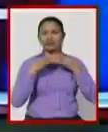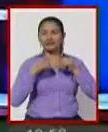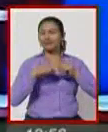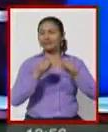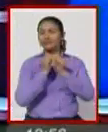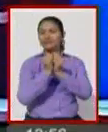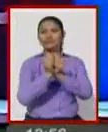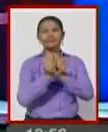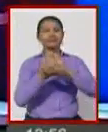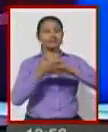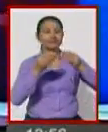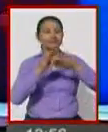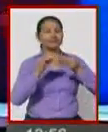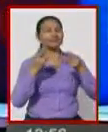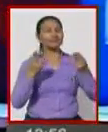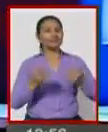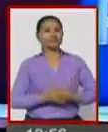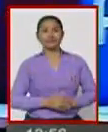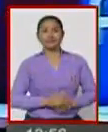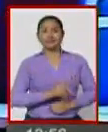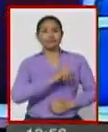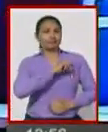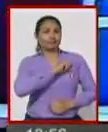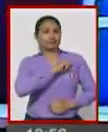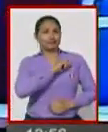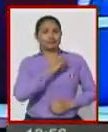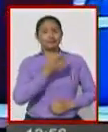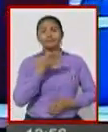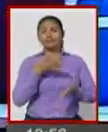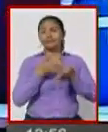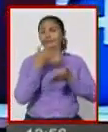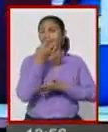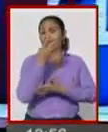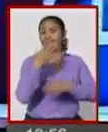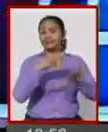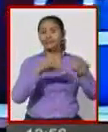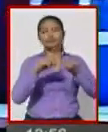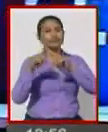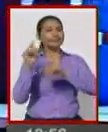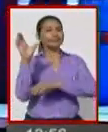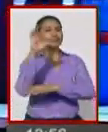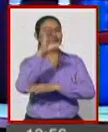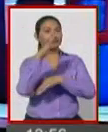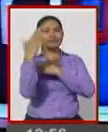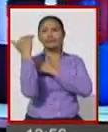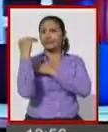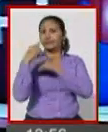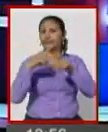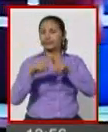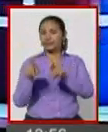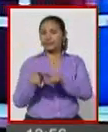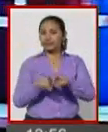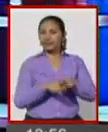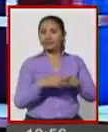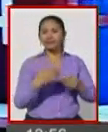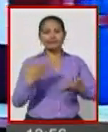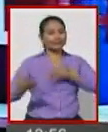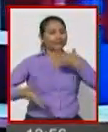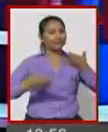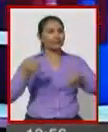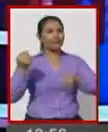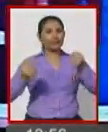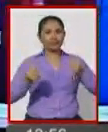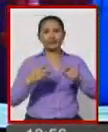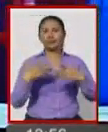Gracias por su compañía. Vamos a contarles ahora que la Fuerza Especial de Lucha contra el Narcotráfico realizó varios operativos en Santa Cruz, entre ellos una requisa